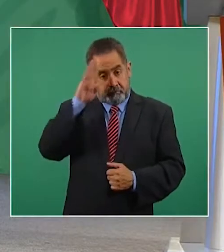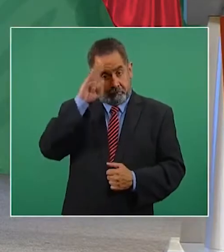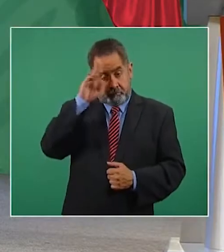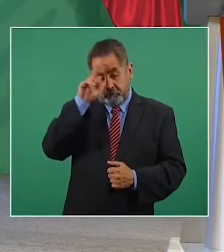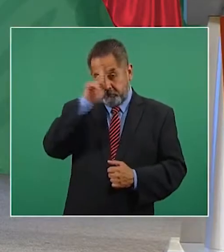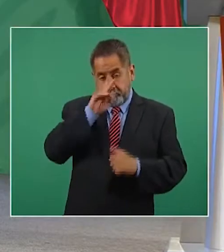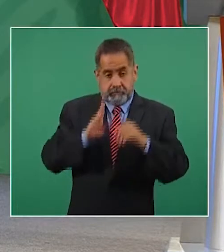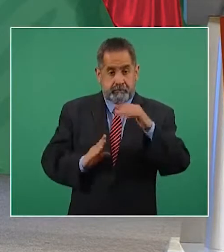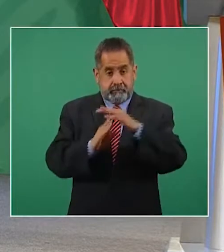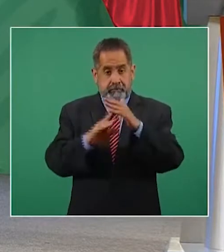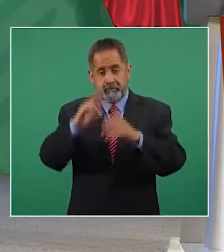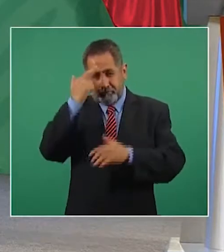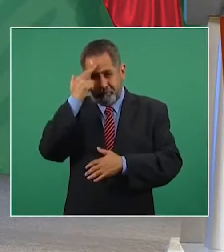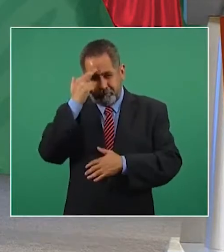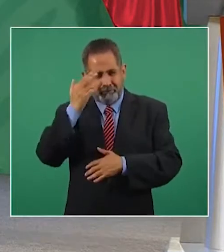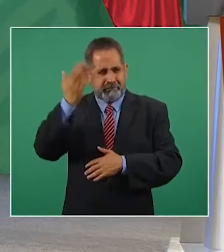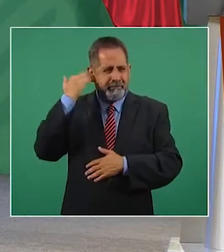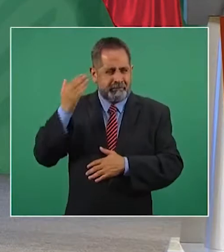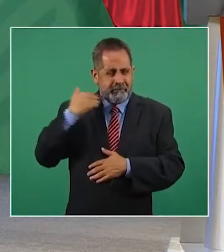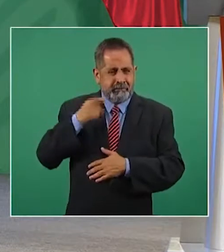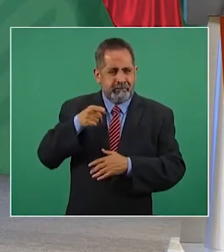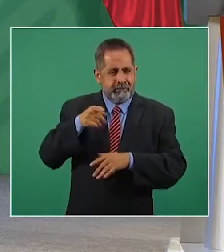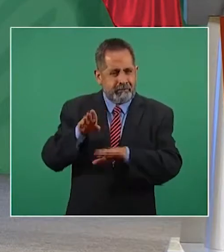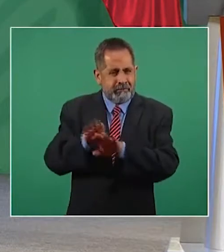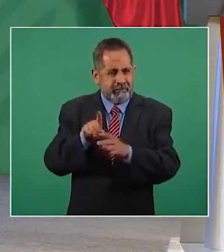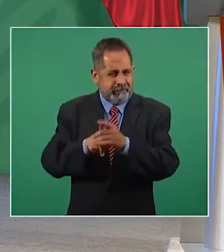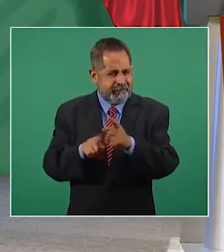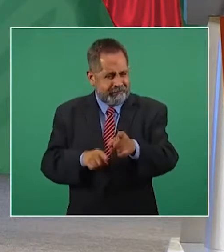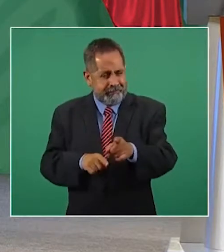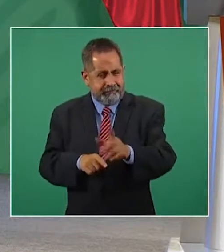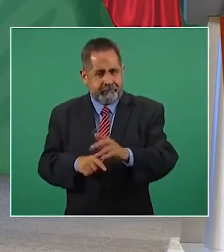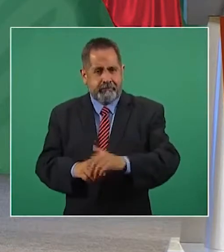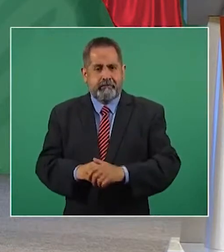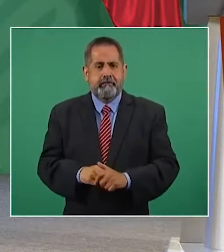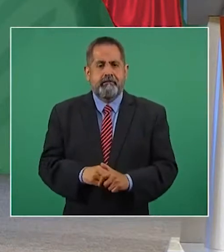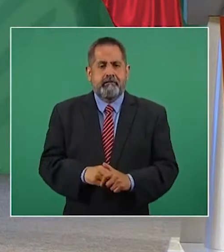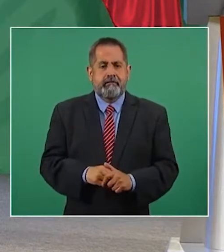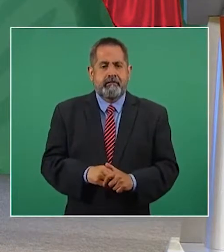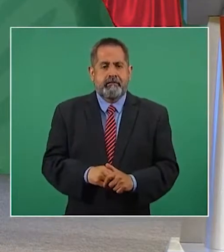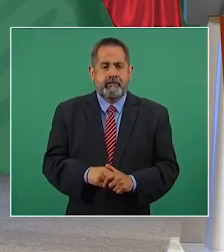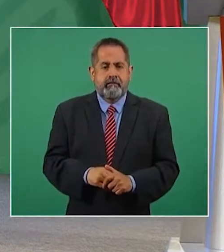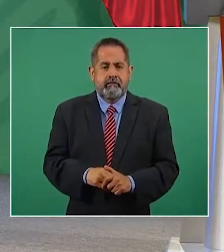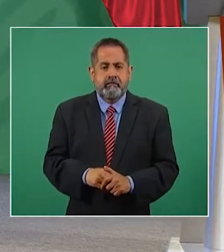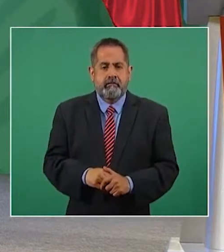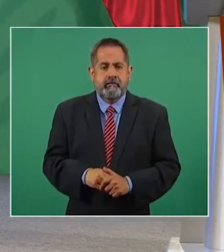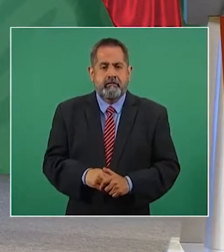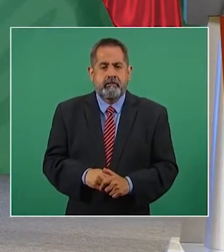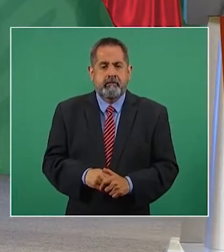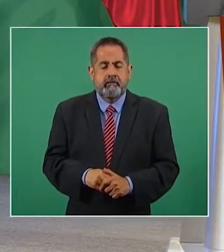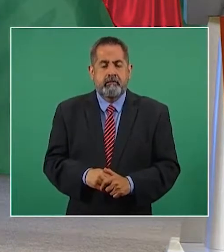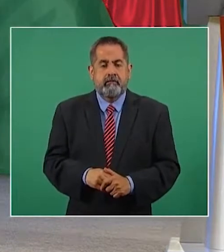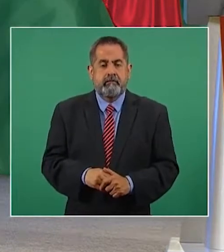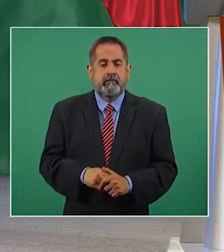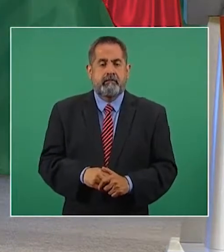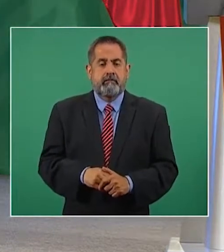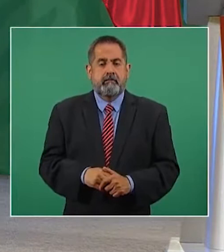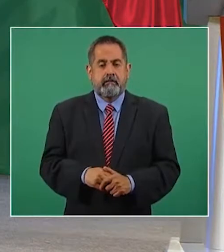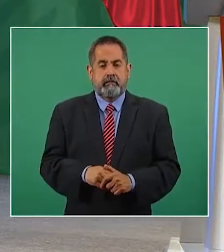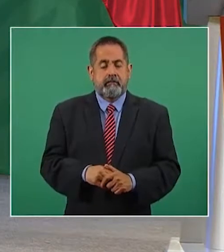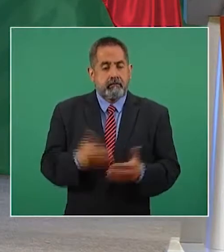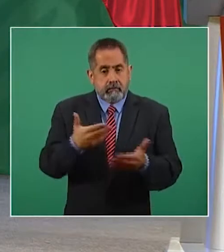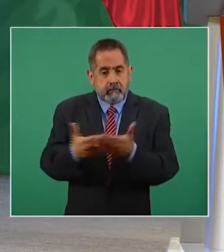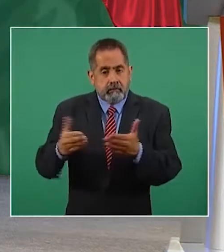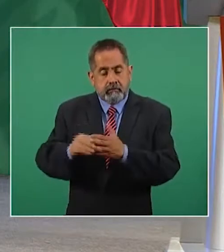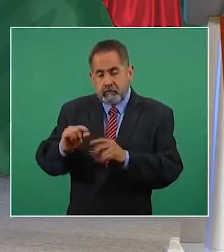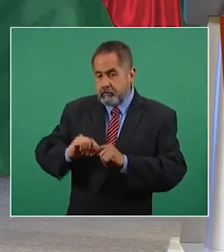fue el acuerdo alcanzado con autoridades estatales y municipales de la zona sur del país, el presidente Andrés Manuel López Obrador dijo que